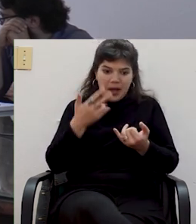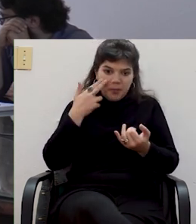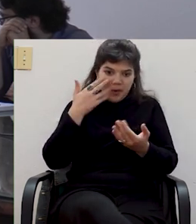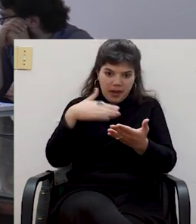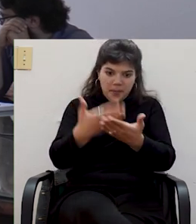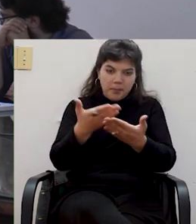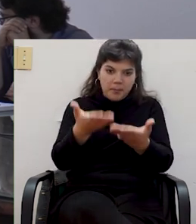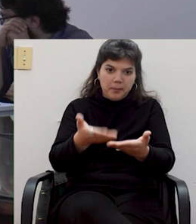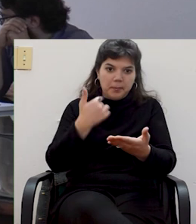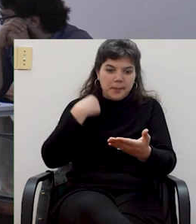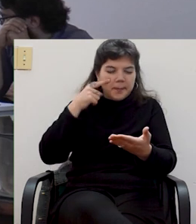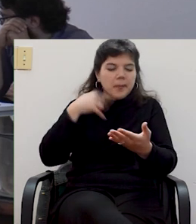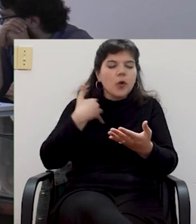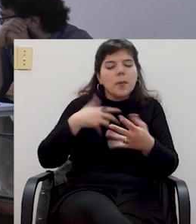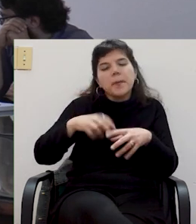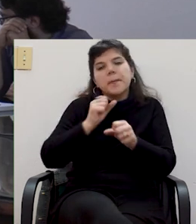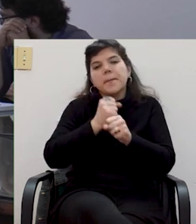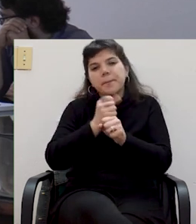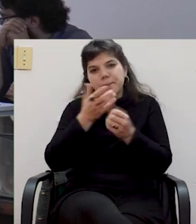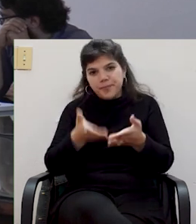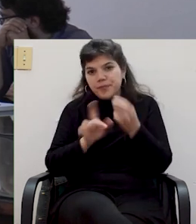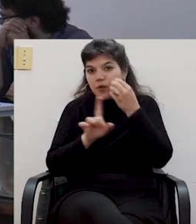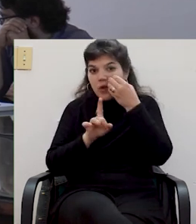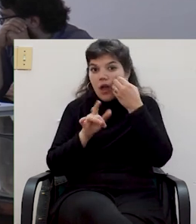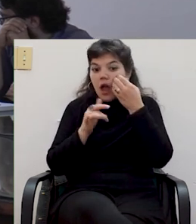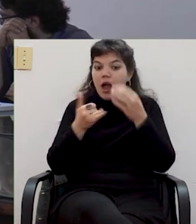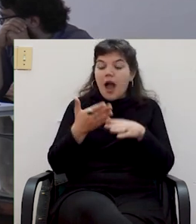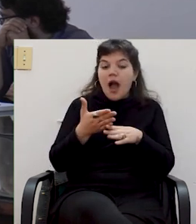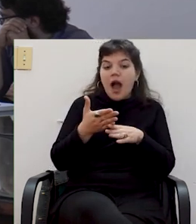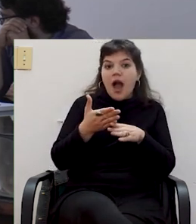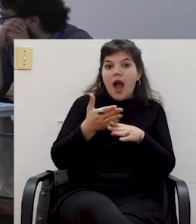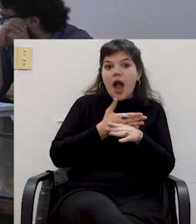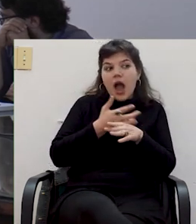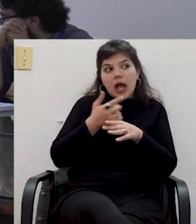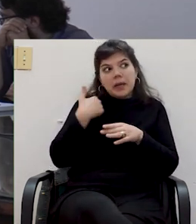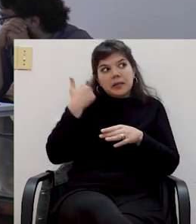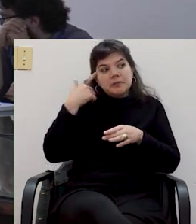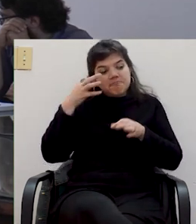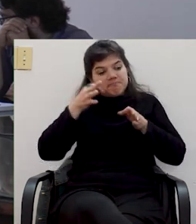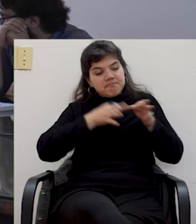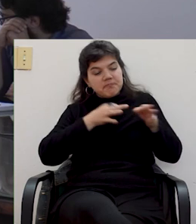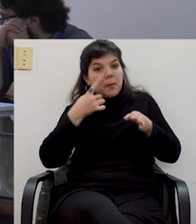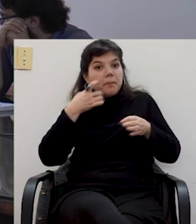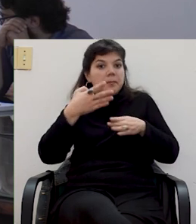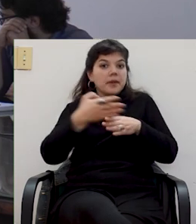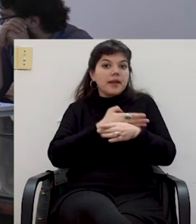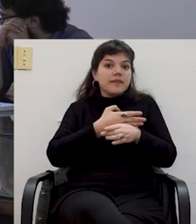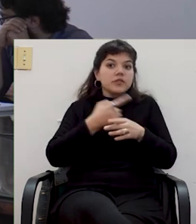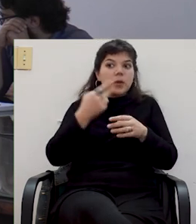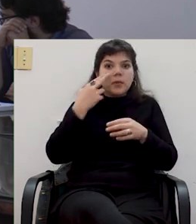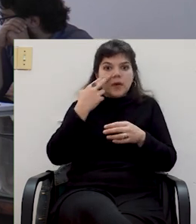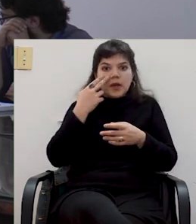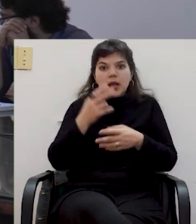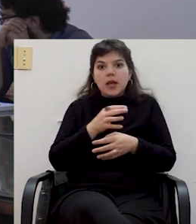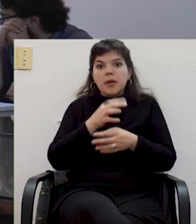mesa, digamos, ¿no? Sino, bueno, cómo generar estrategias de prevención, de